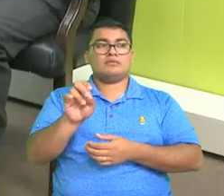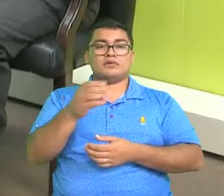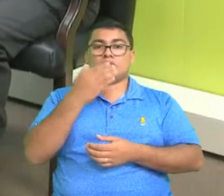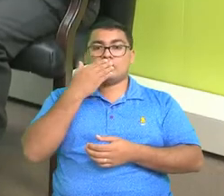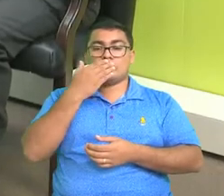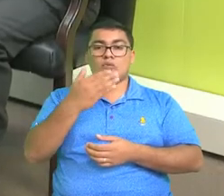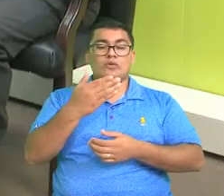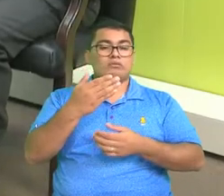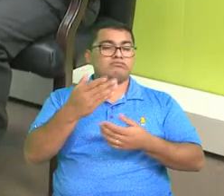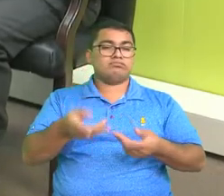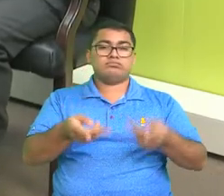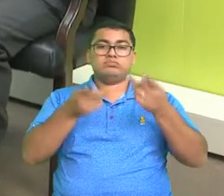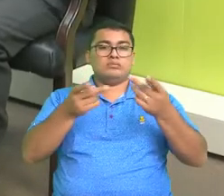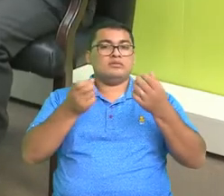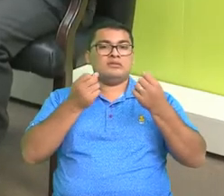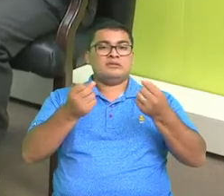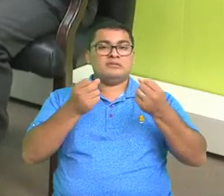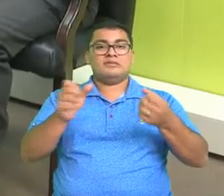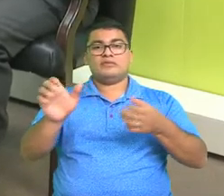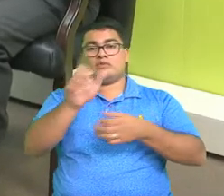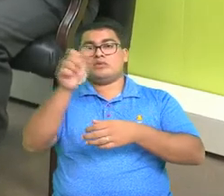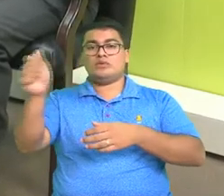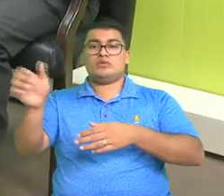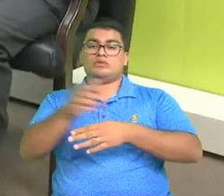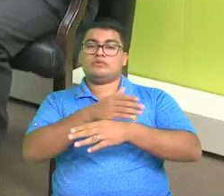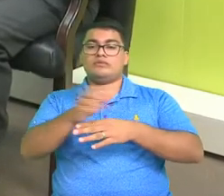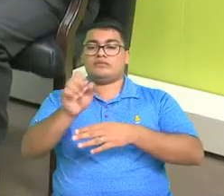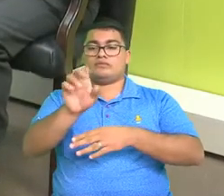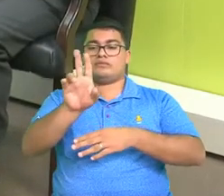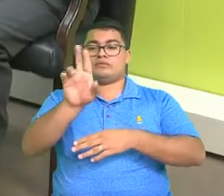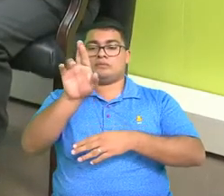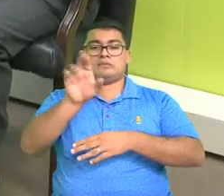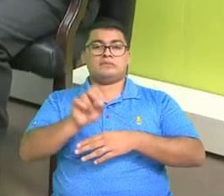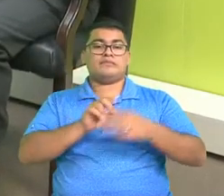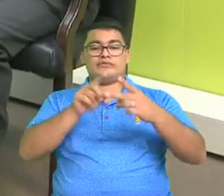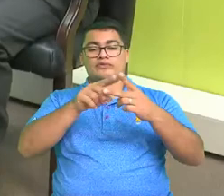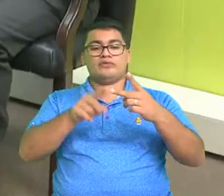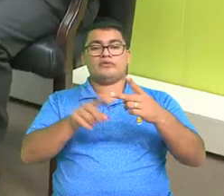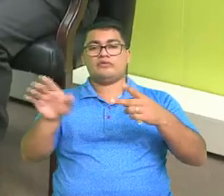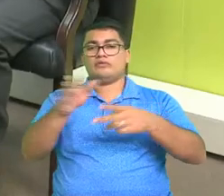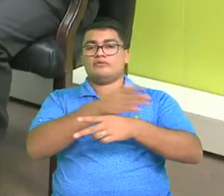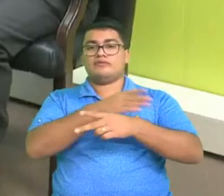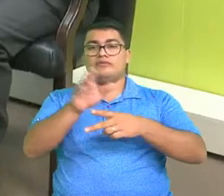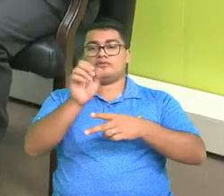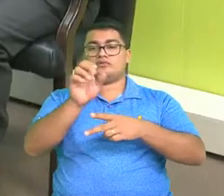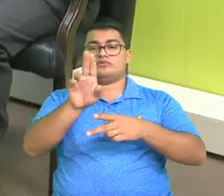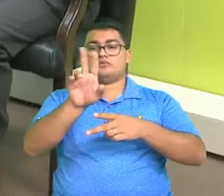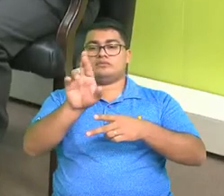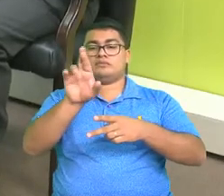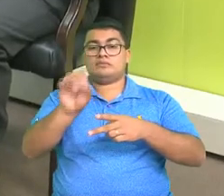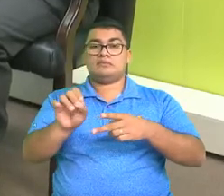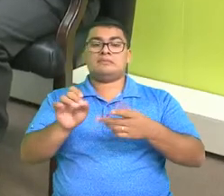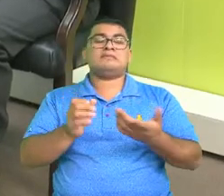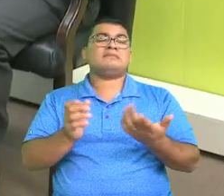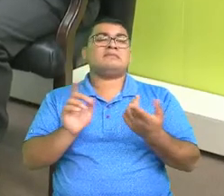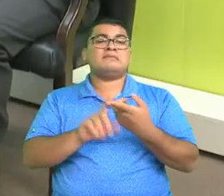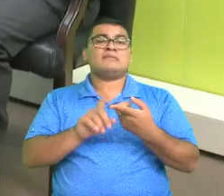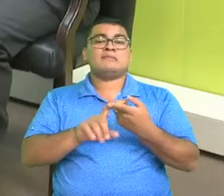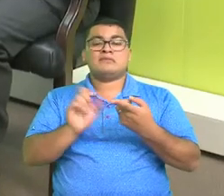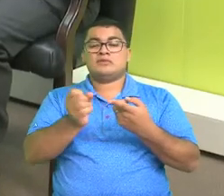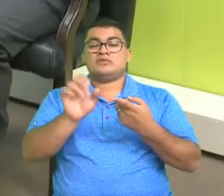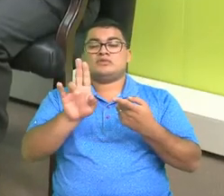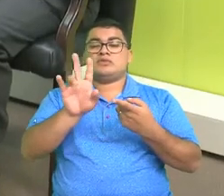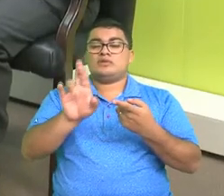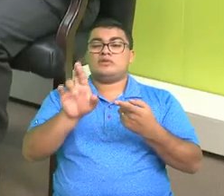los nutrientes perdidos con la diarrea, y hay otro suero. He escuchado así que hay dos tipos de suero, ¿o son ideas mías, doctor? Sí, está un